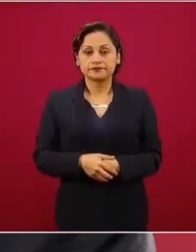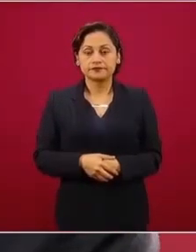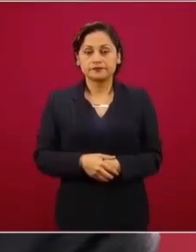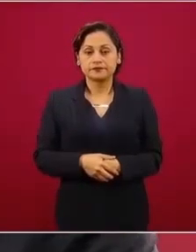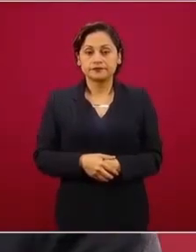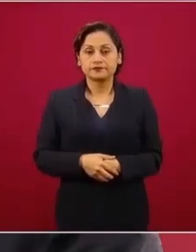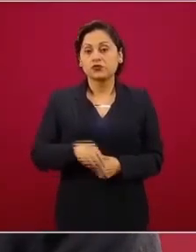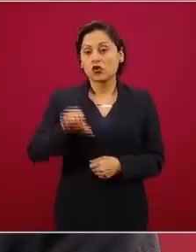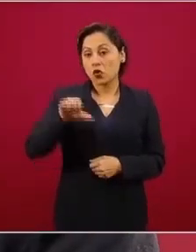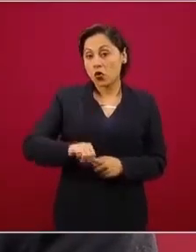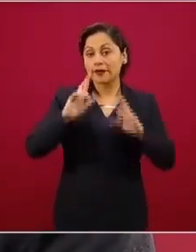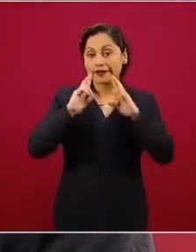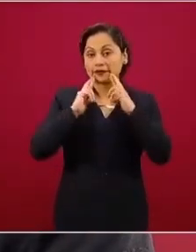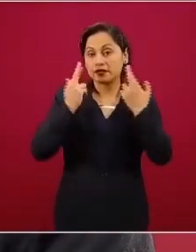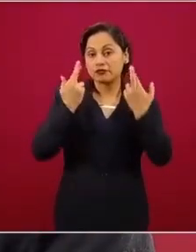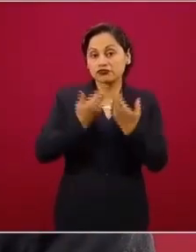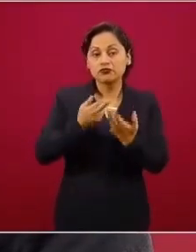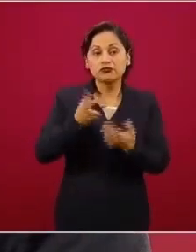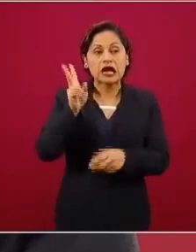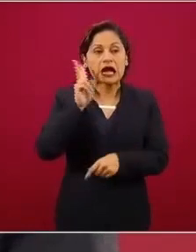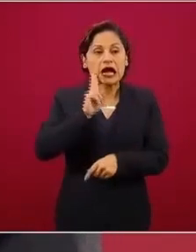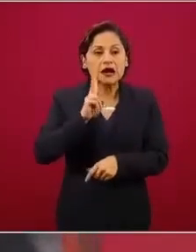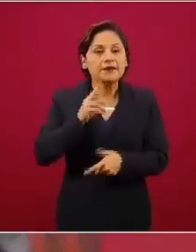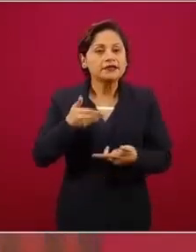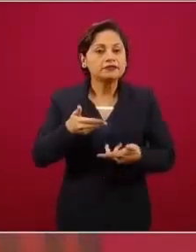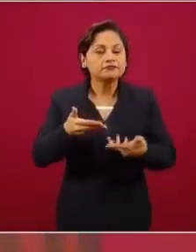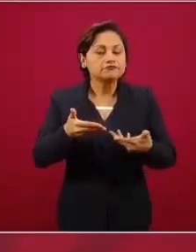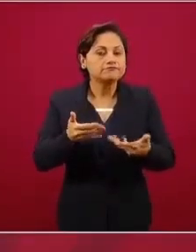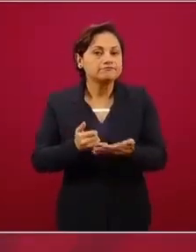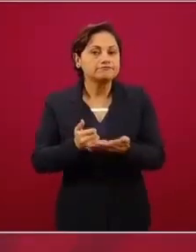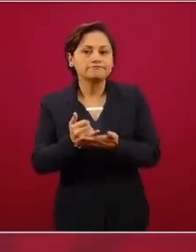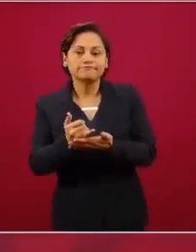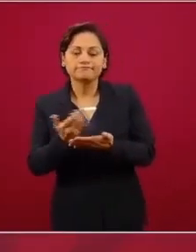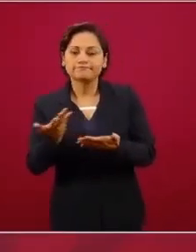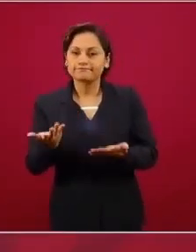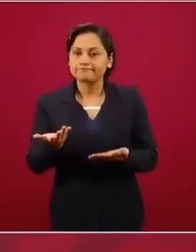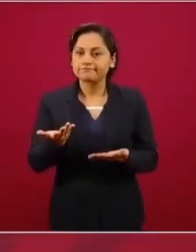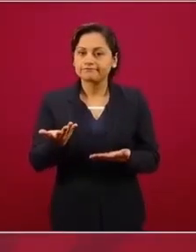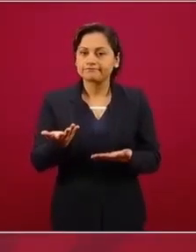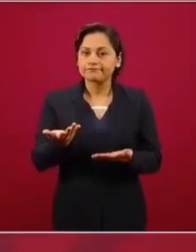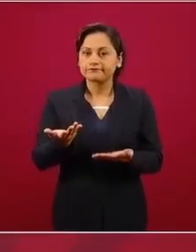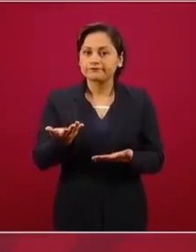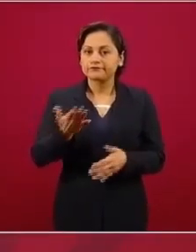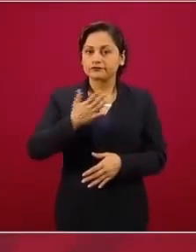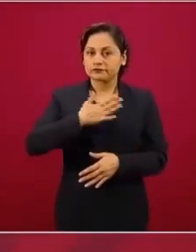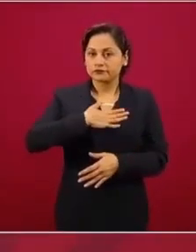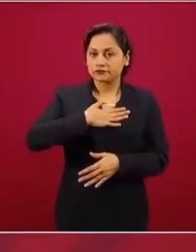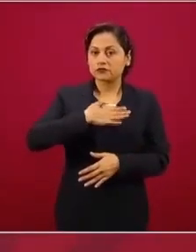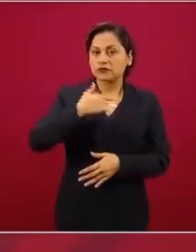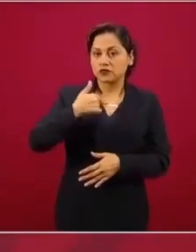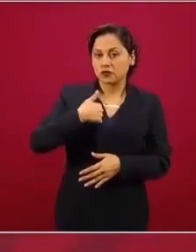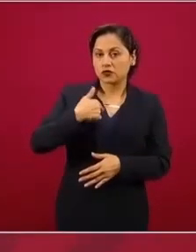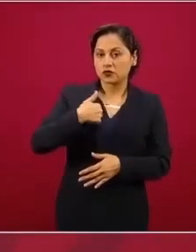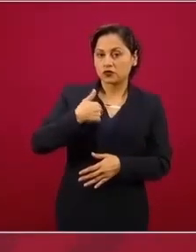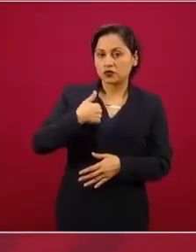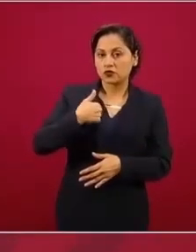esa reunión que yo inicié con todos los cuidados